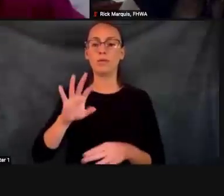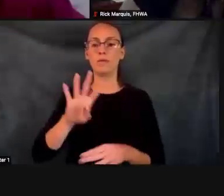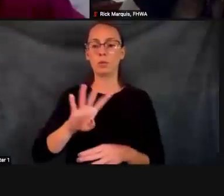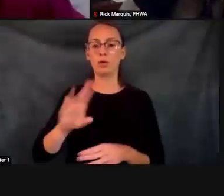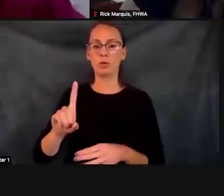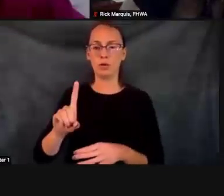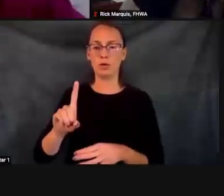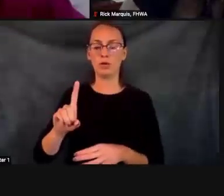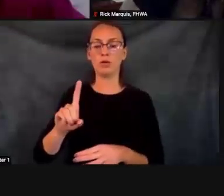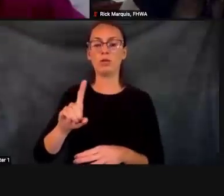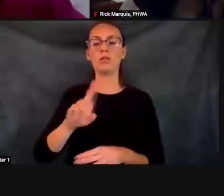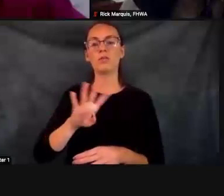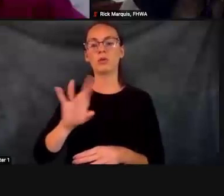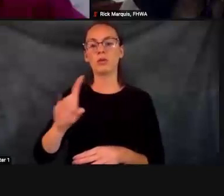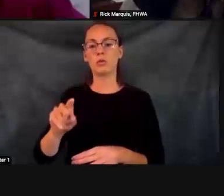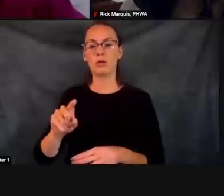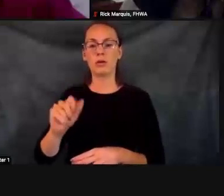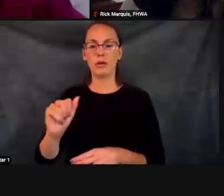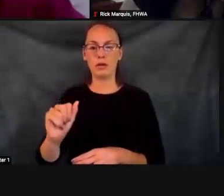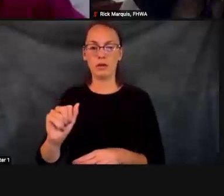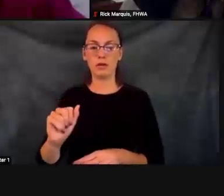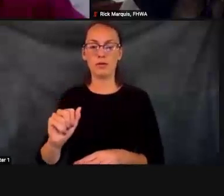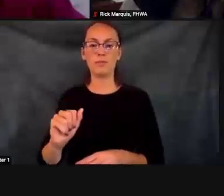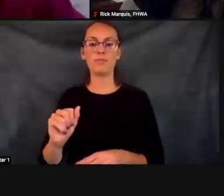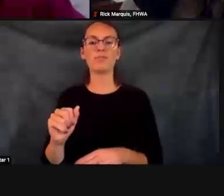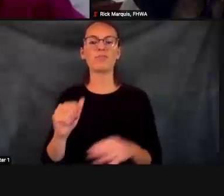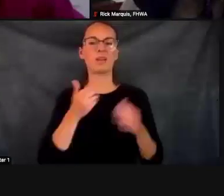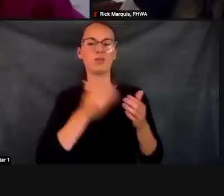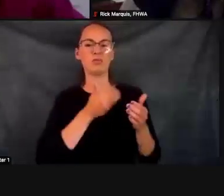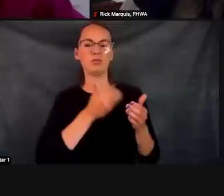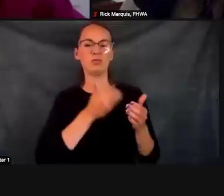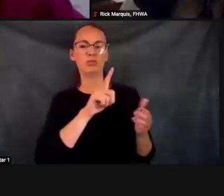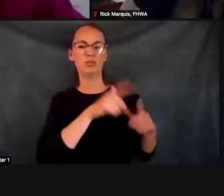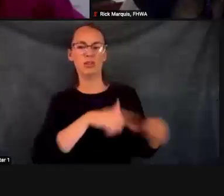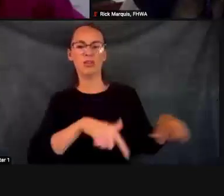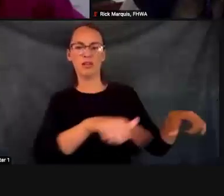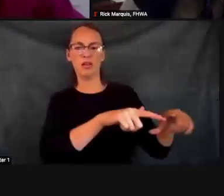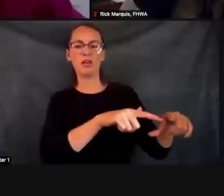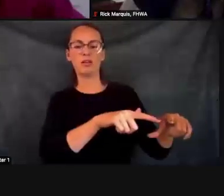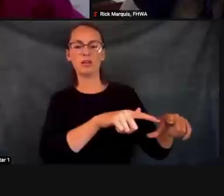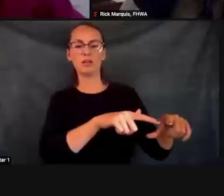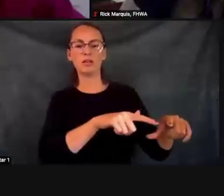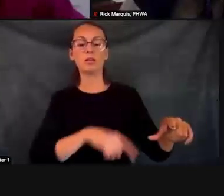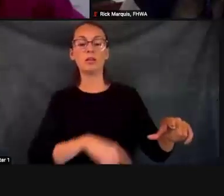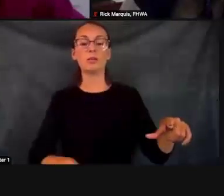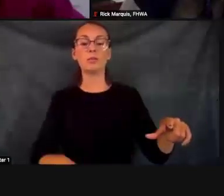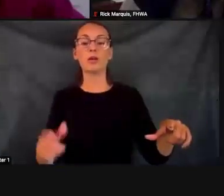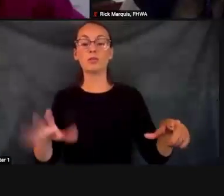sobre la ruta 41 y 41A al lado del lago.